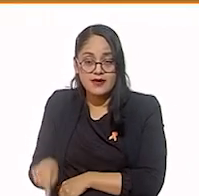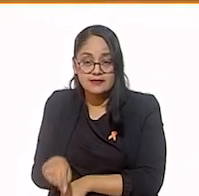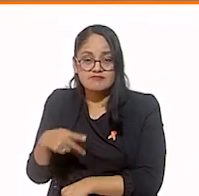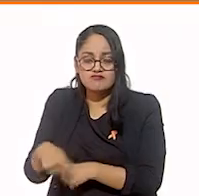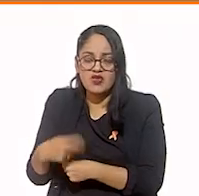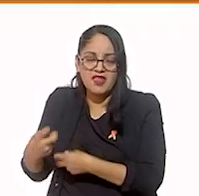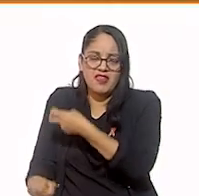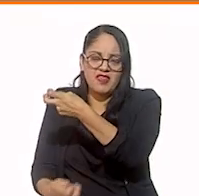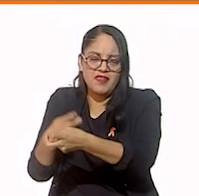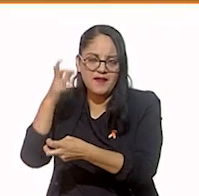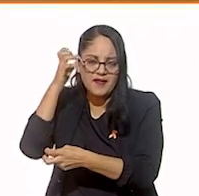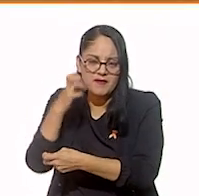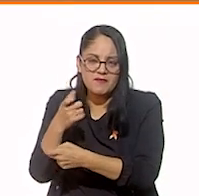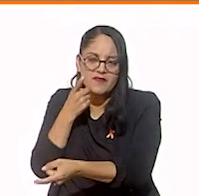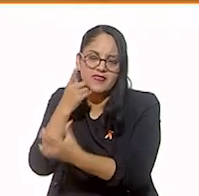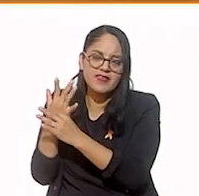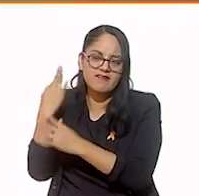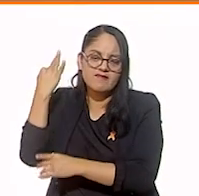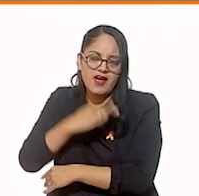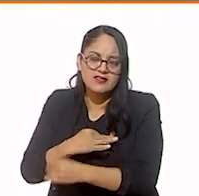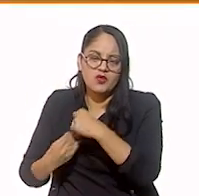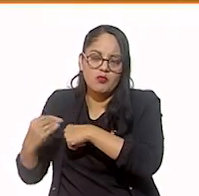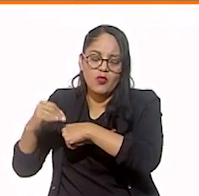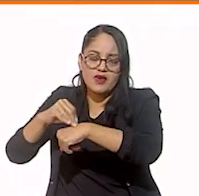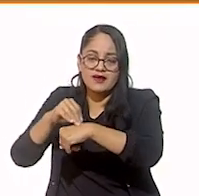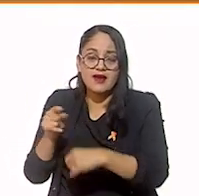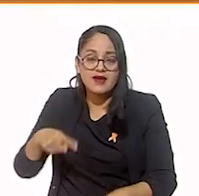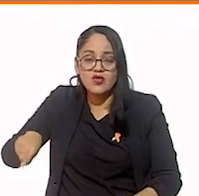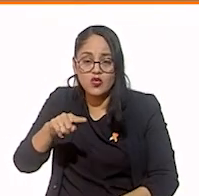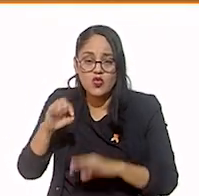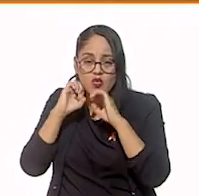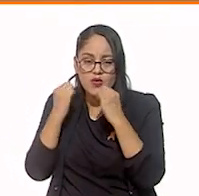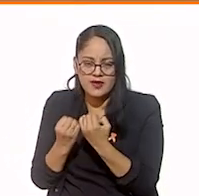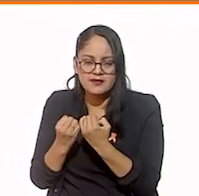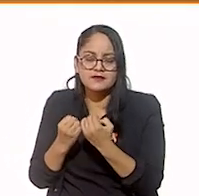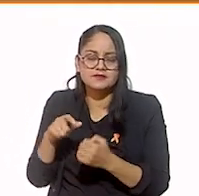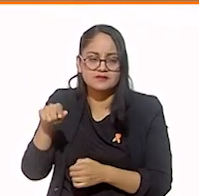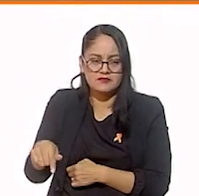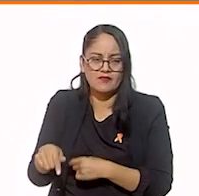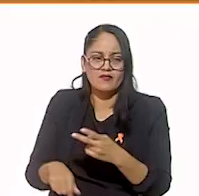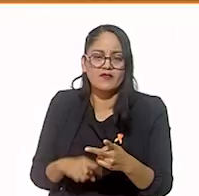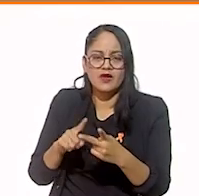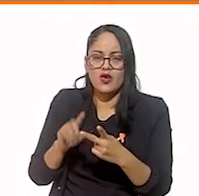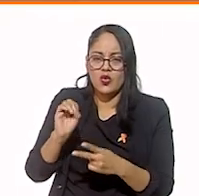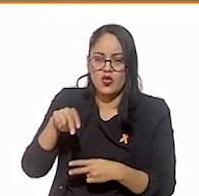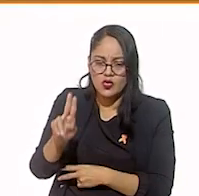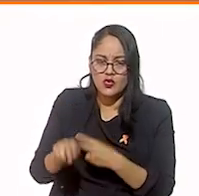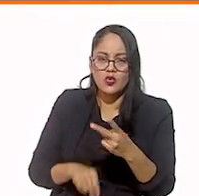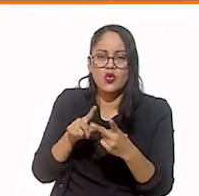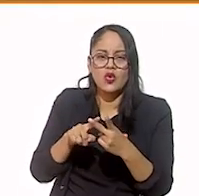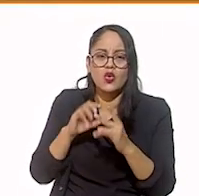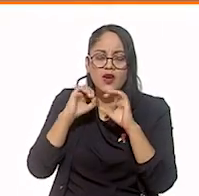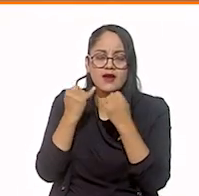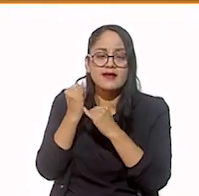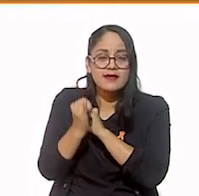siendo criminalizado bajo supuestos falsos, en el entendido de que ninguna organización multilateral, ni bien sea la ONU, ni ningún organismo